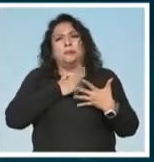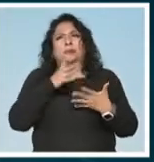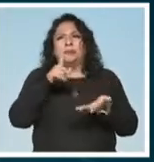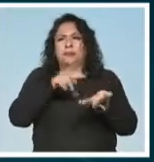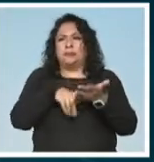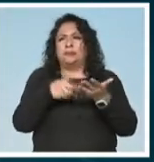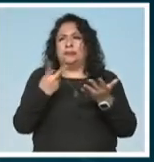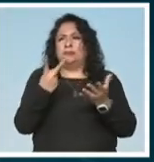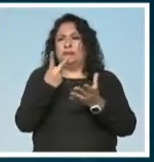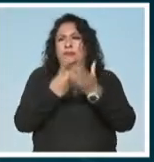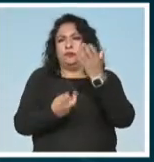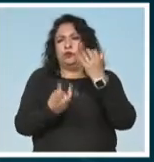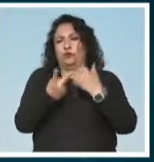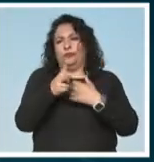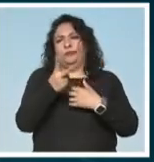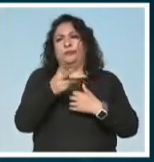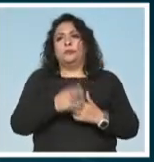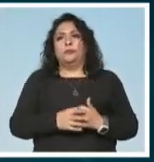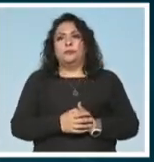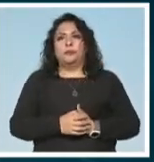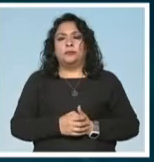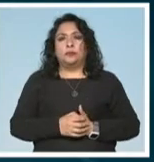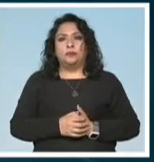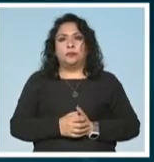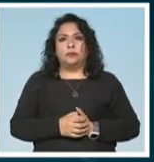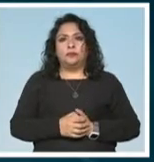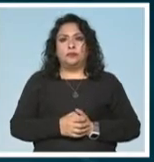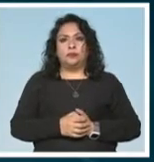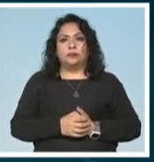una mezcla de varias cosas.